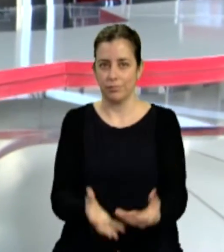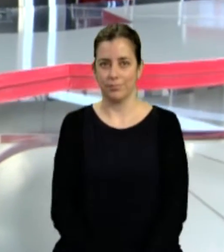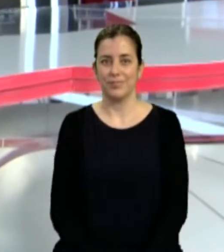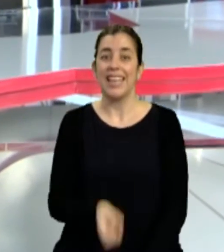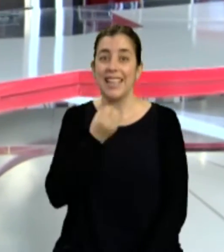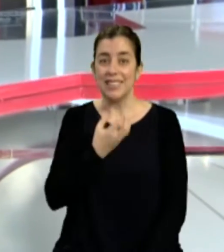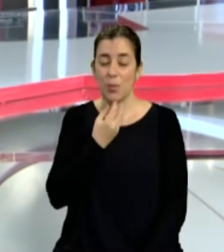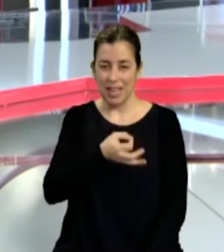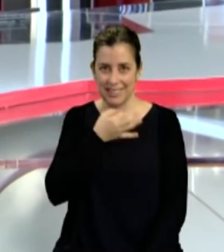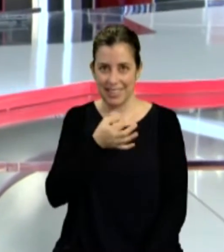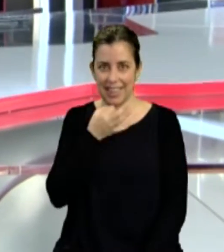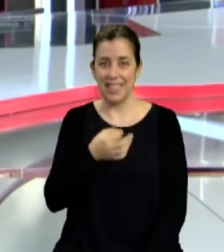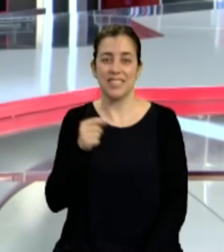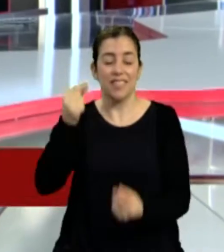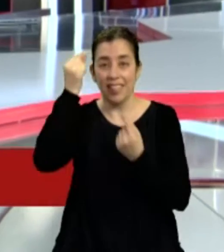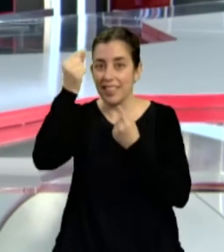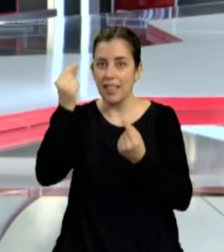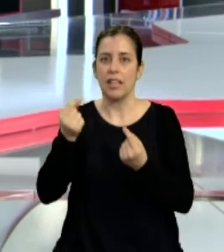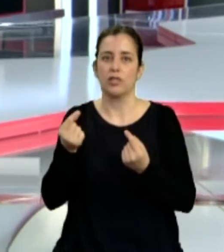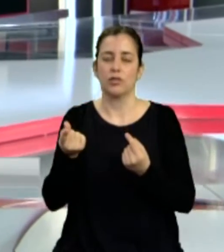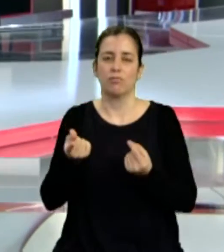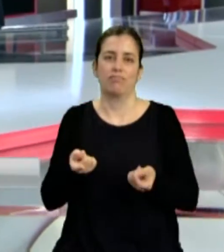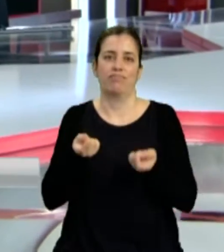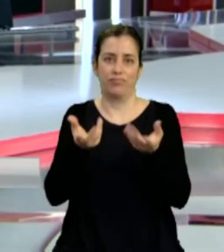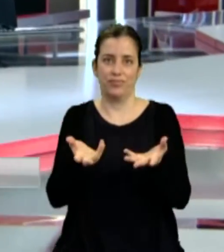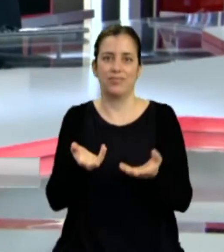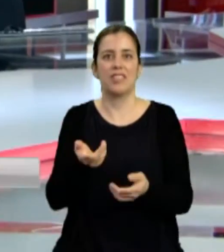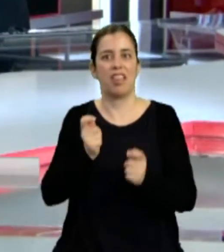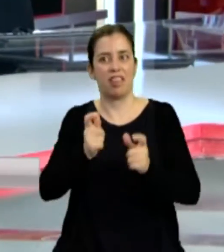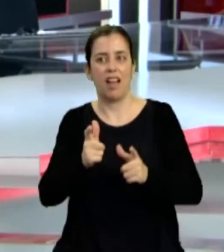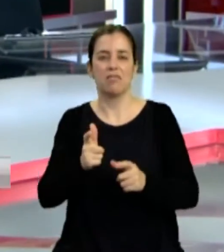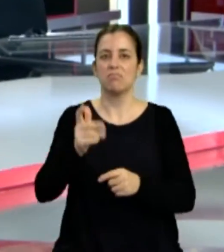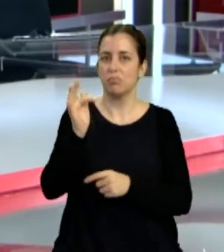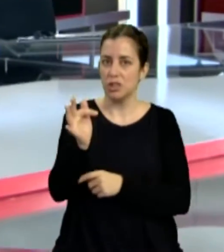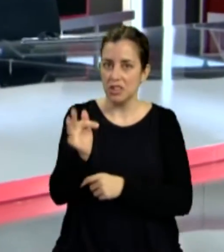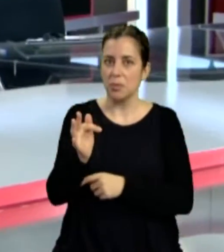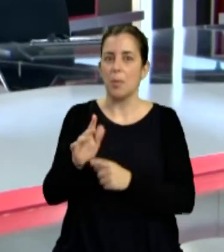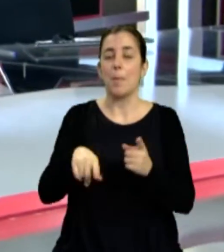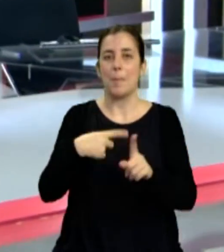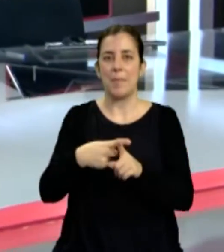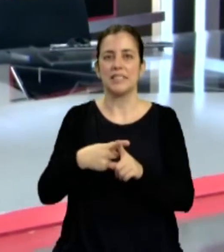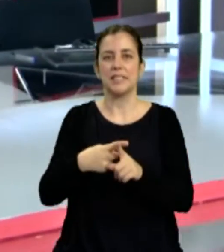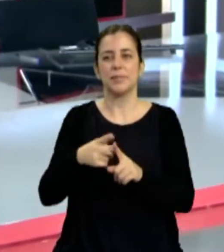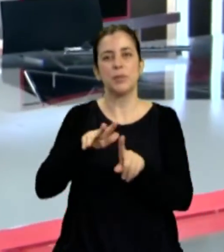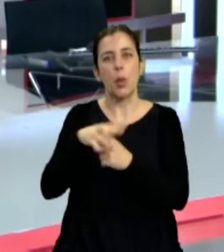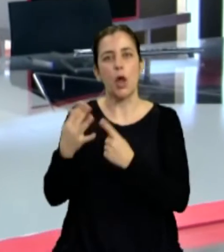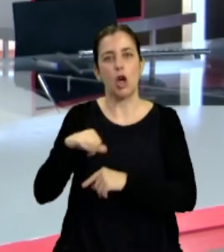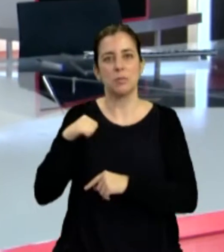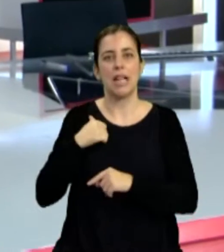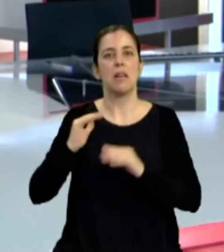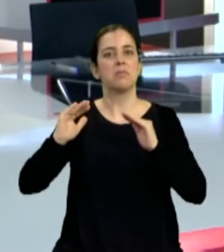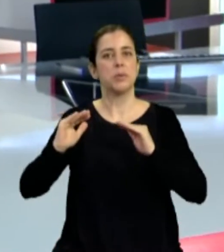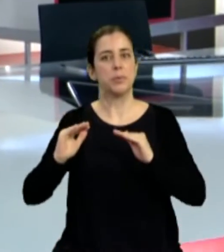¿Qué tal? Buenas tardes. Son datos que sin duda invitan al optimismo y que empiezan a verse reflejados también en la presión hospitalaria aquí en Navarra.